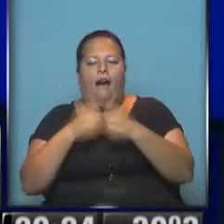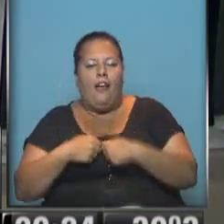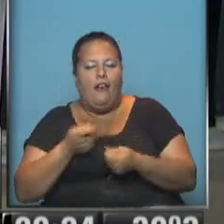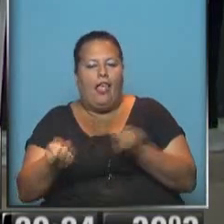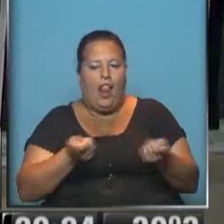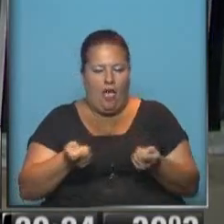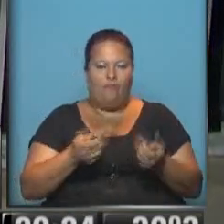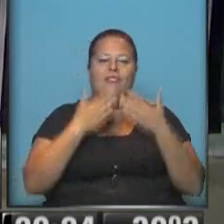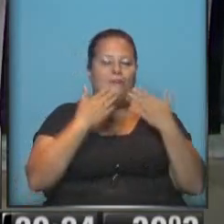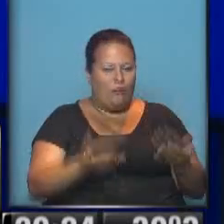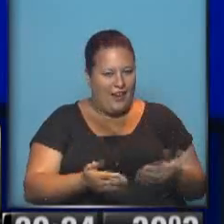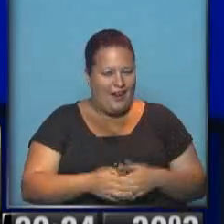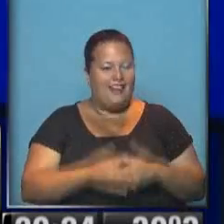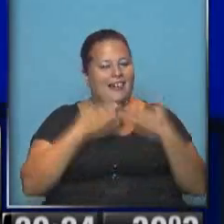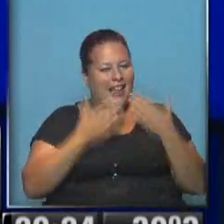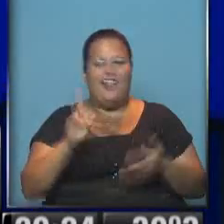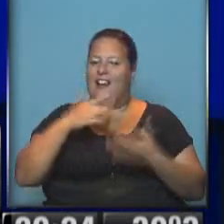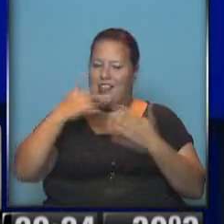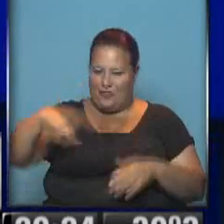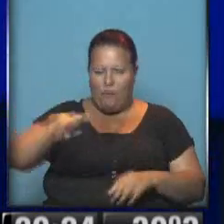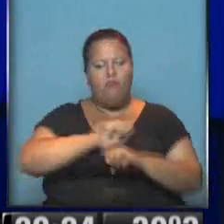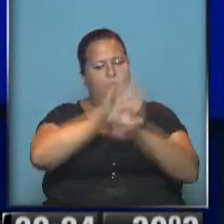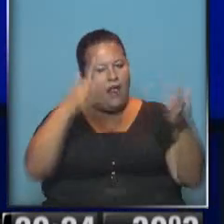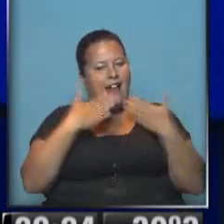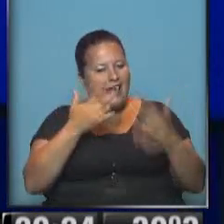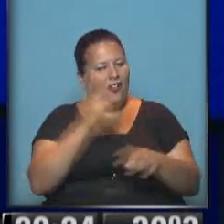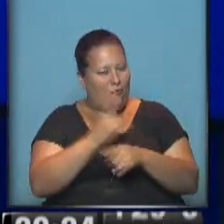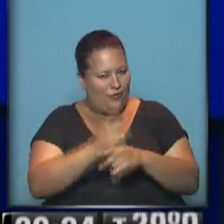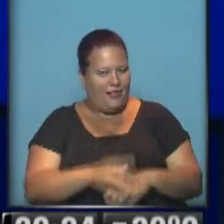bien, gracias Lidia. Gracias, ha sido muy claro y muy amable como